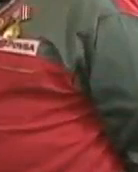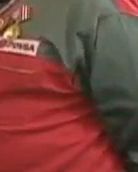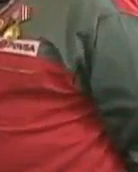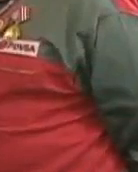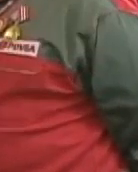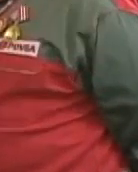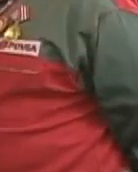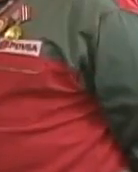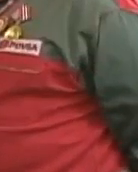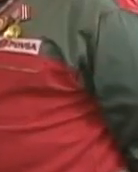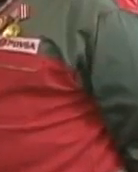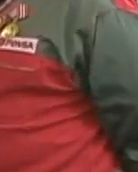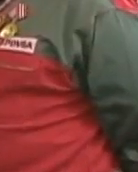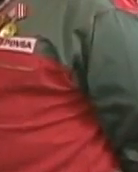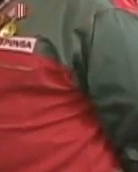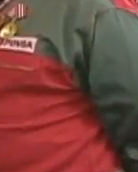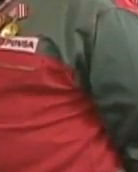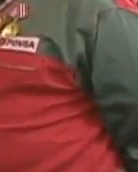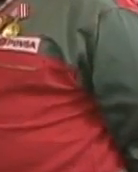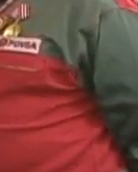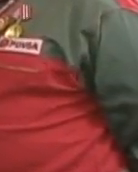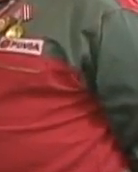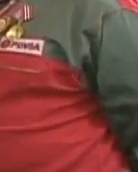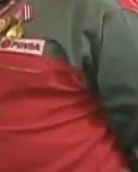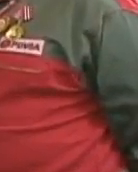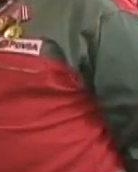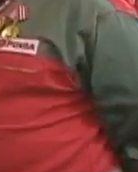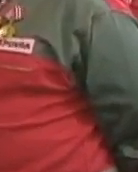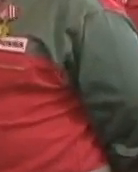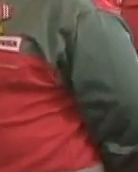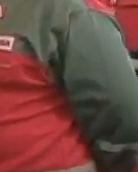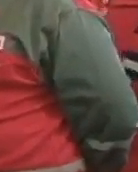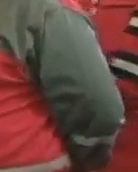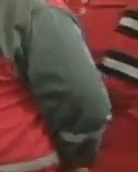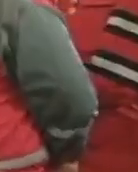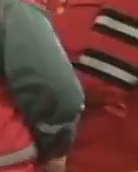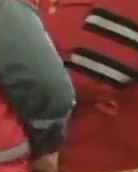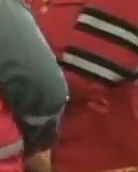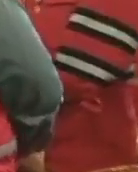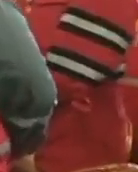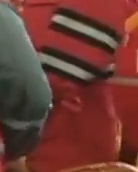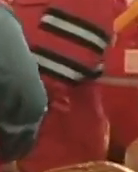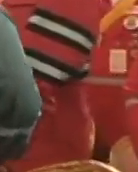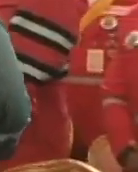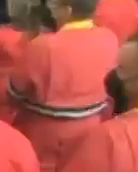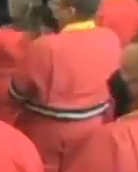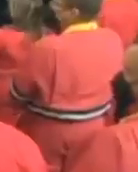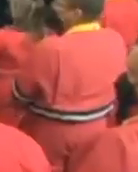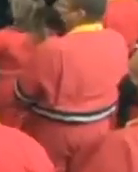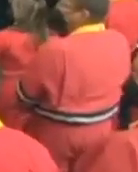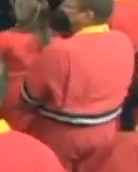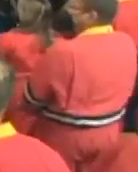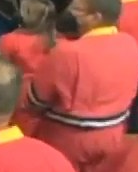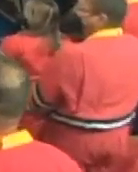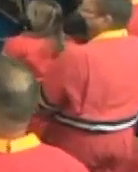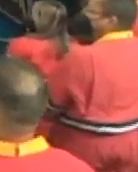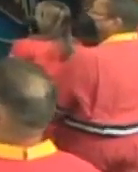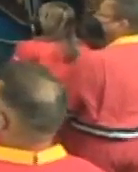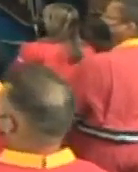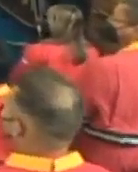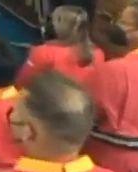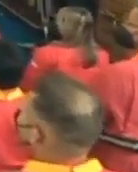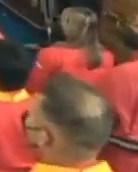de Estado a los hermanos y hermanas de la clase trabajadora de PDVSA, quienes partieron a la mayor de las Antillas